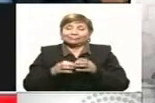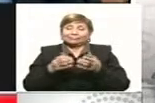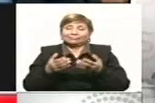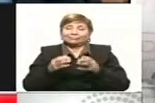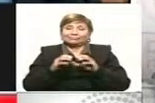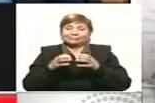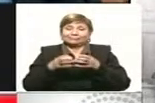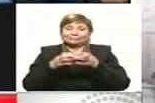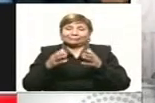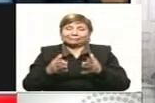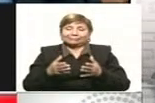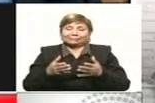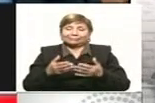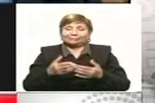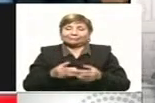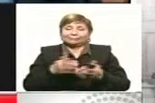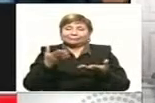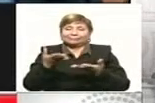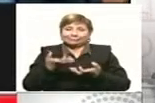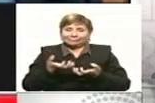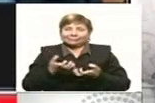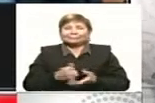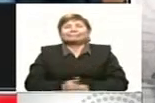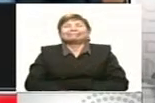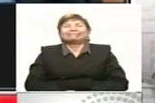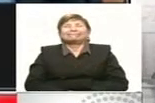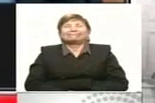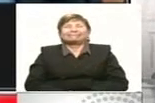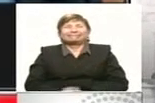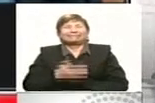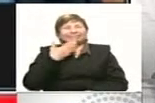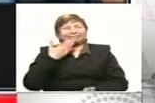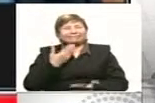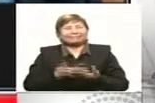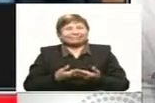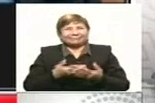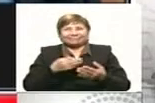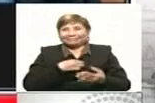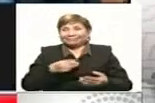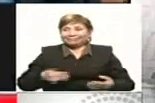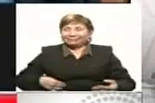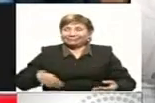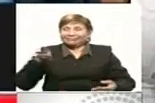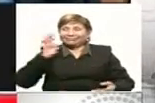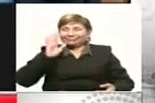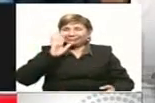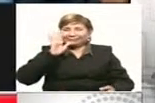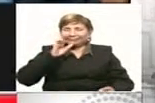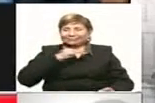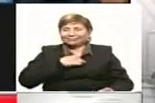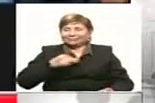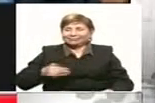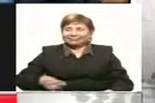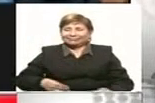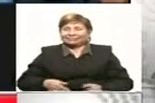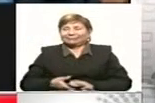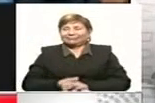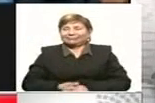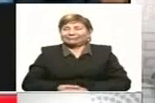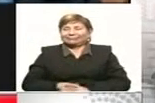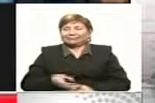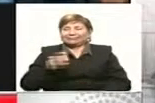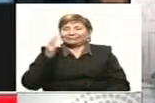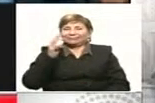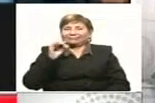los congresistas, cuando deseen. ¿Sí? Muy buenos días. Gracias, señor ministro. Muchas gracias. Señor ministro, el congresista Wilson